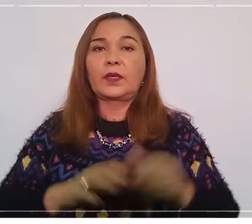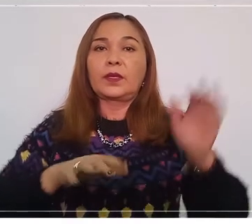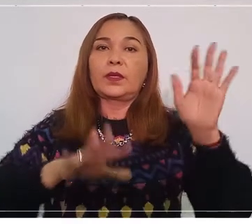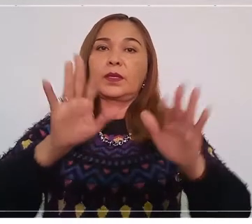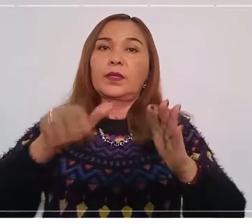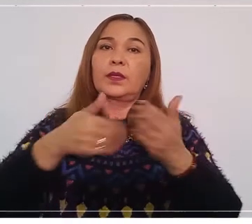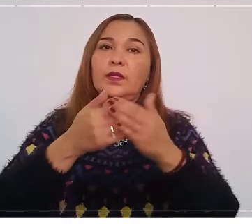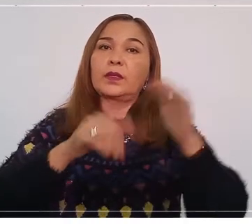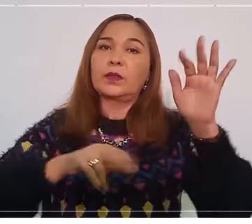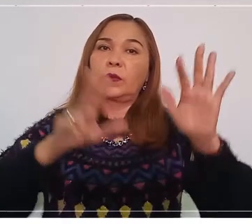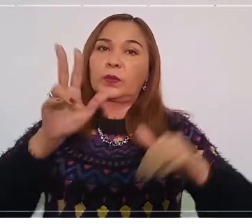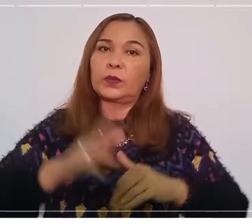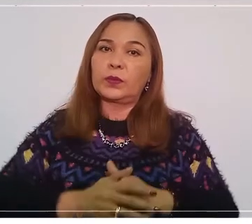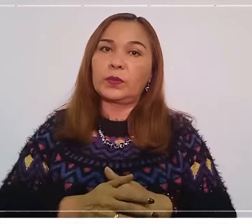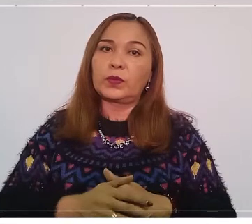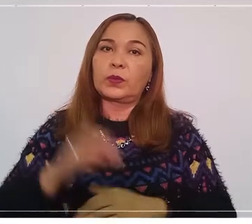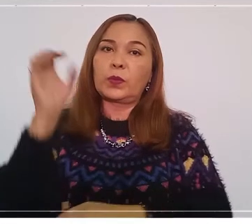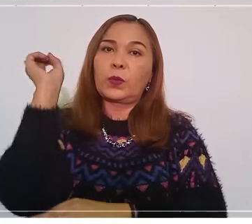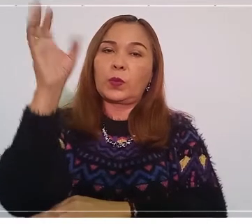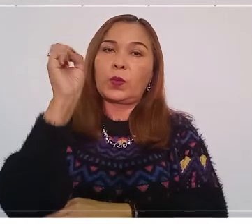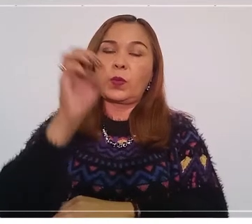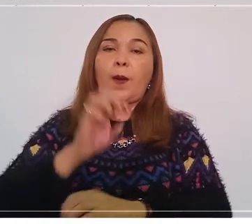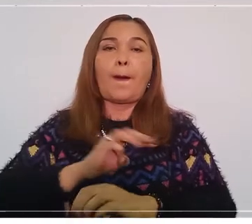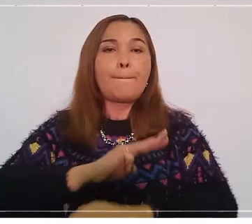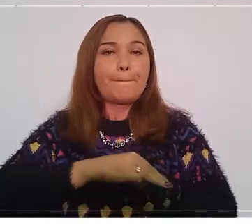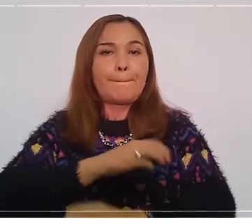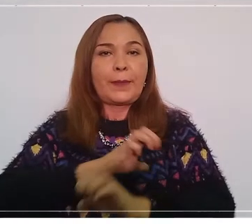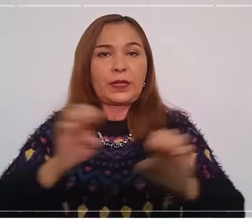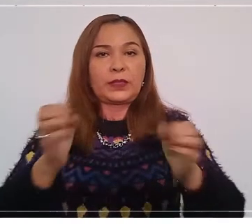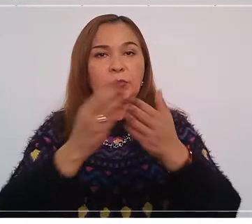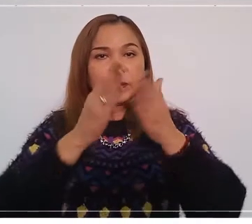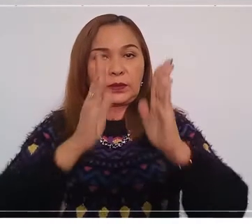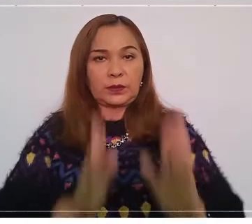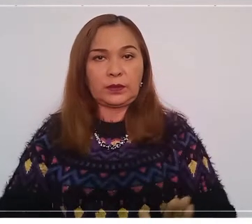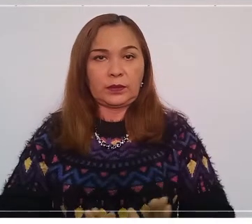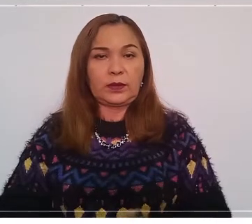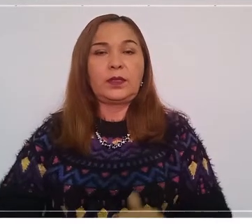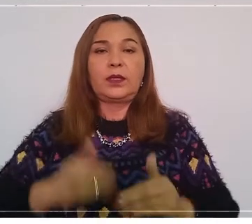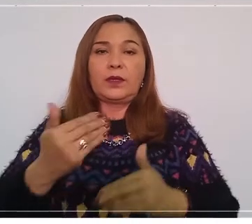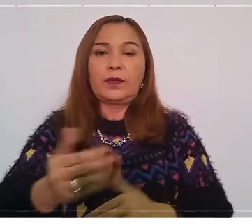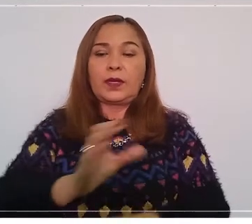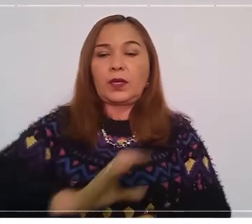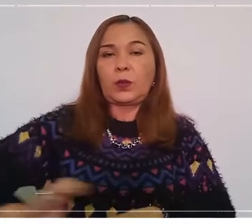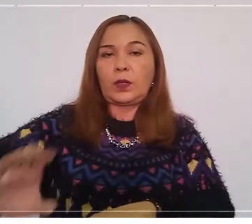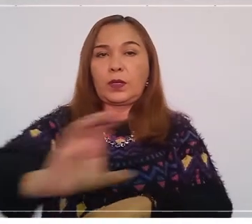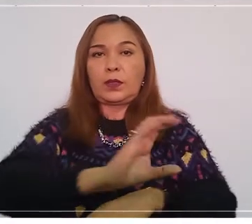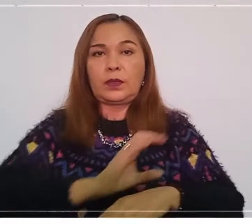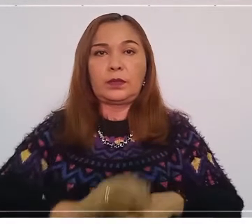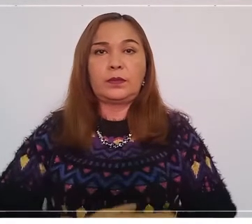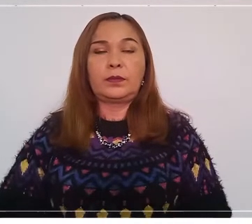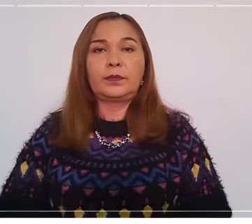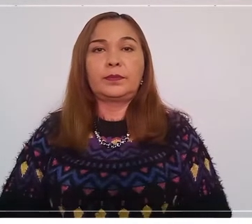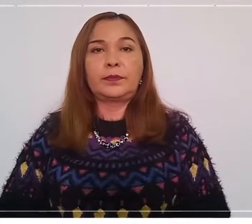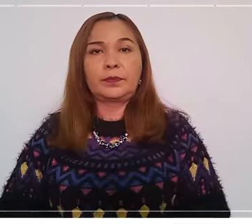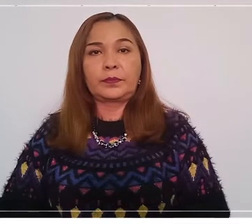día 15 al 18 congreso pedagógico estudiantil fase circuital